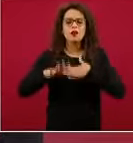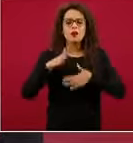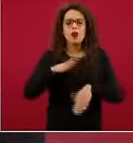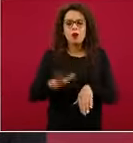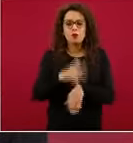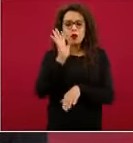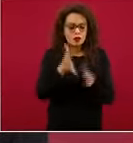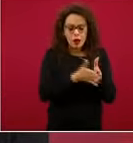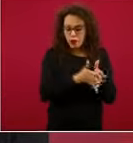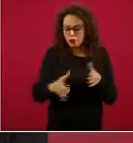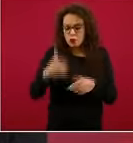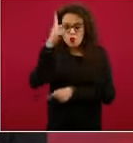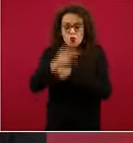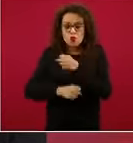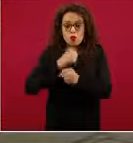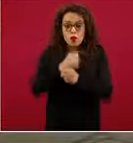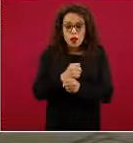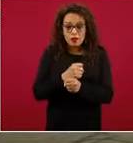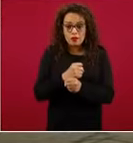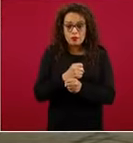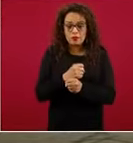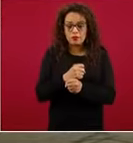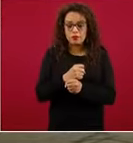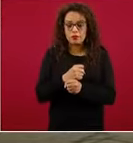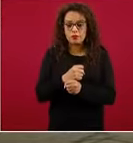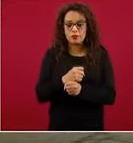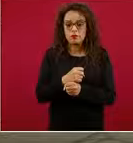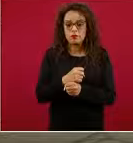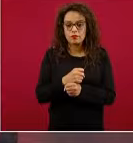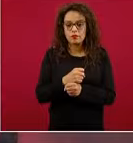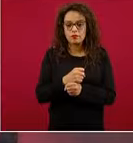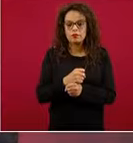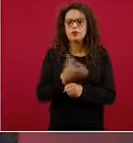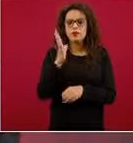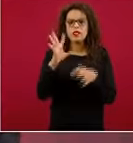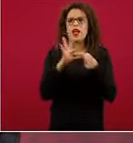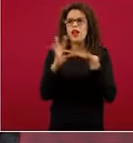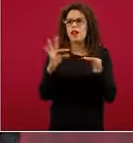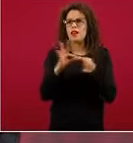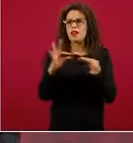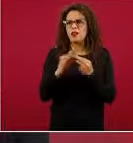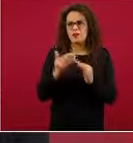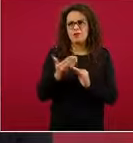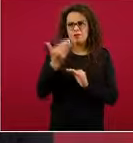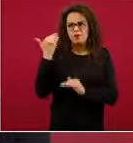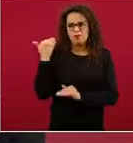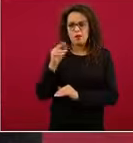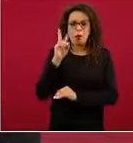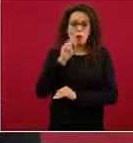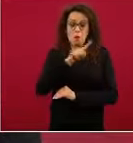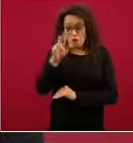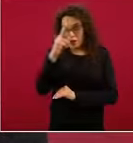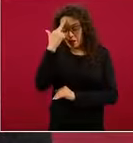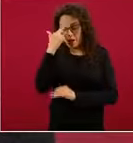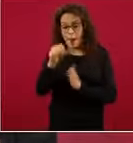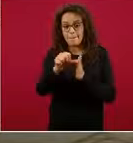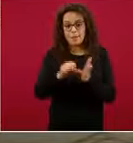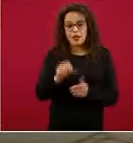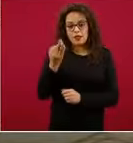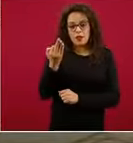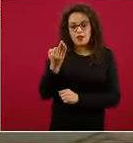también quizá pocos ya lo recuerdan, que lo comentamos en febrero cuando indicábamos que